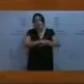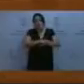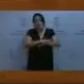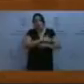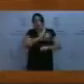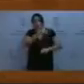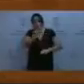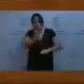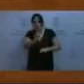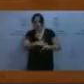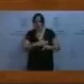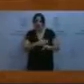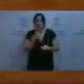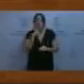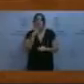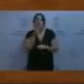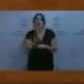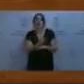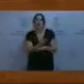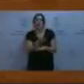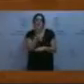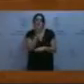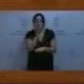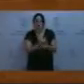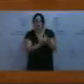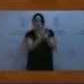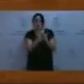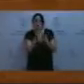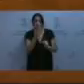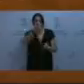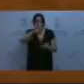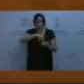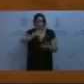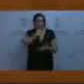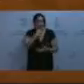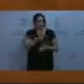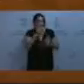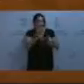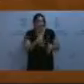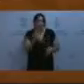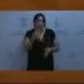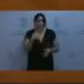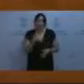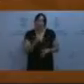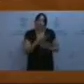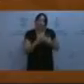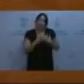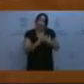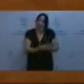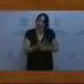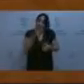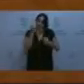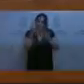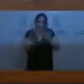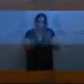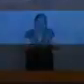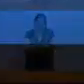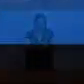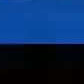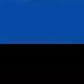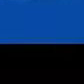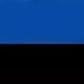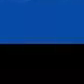El favor socialista En esta cámara Que cada vez nos lo repite Cada vez que baja la tribuna Y la escasa fe que tengo yo En la actividad que vaya a desarrollar el gobierno Con nuestras proposiciones